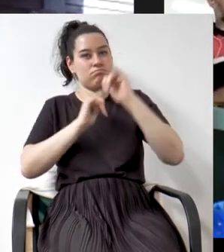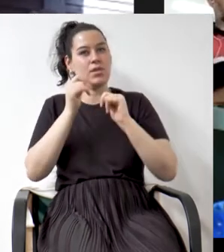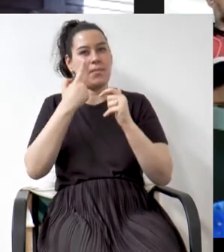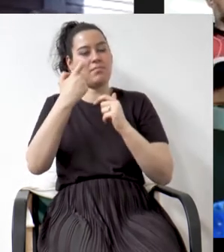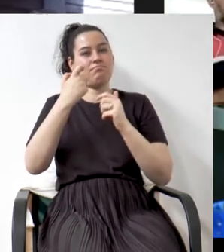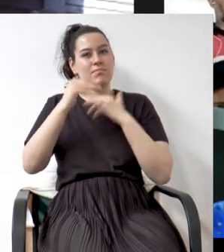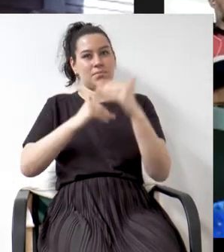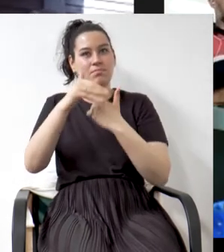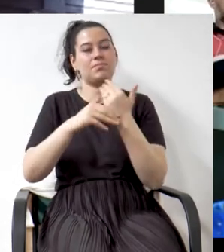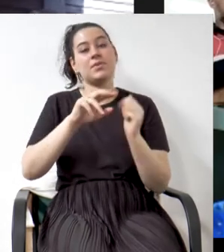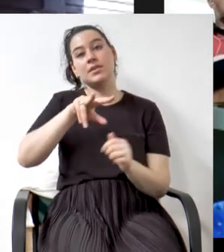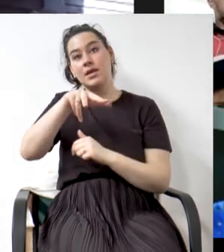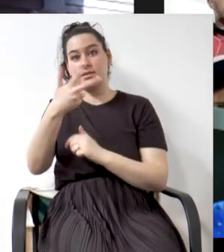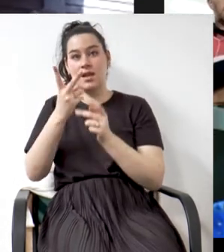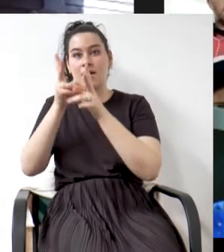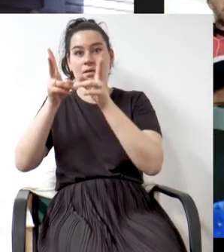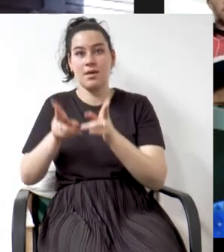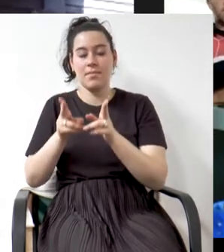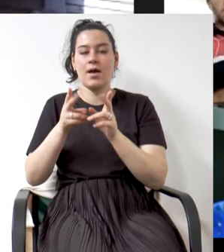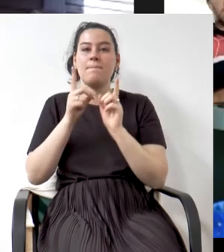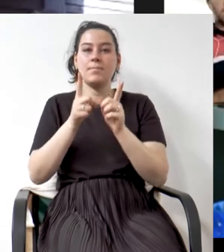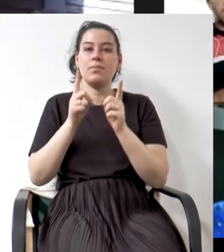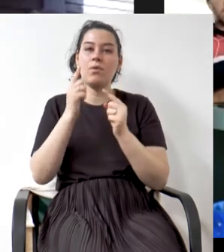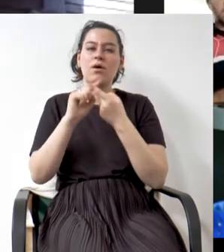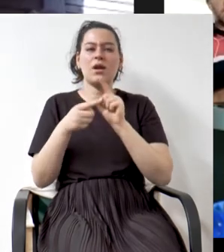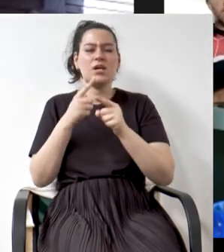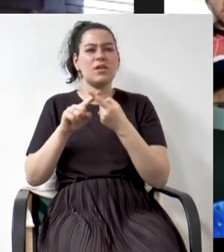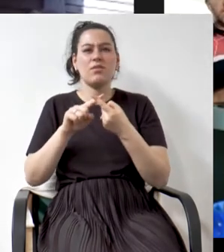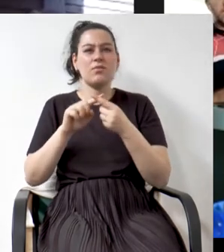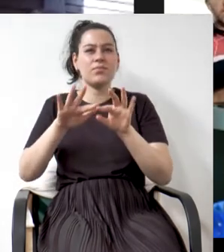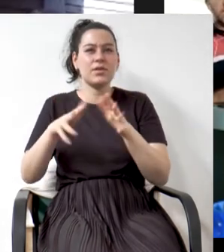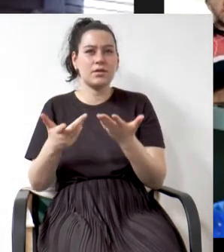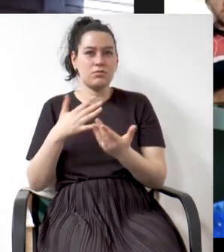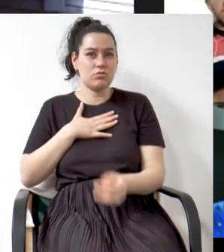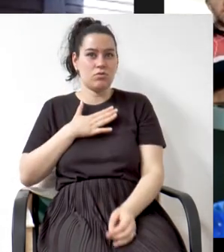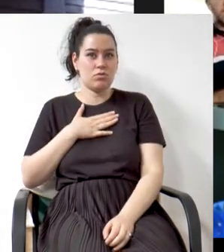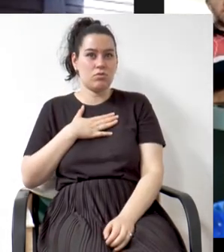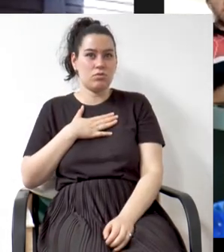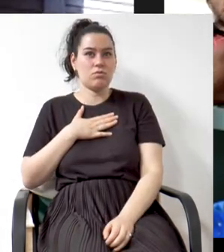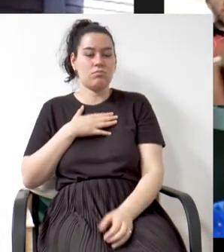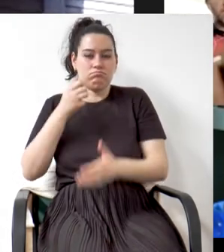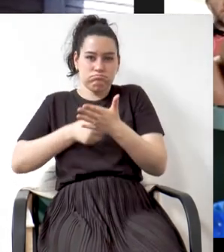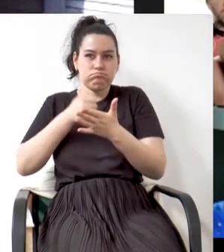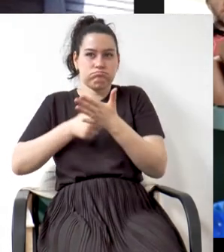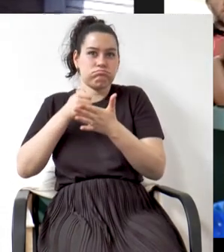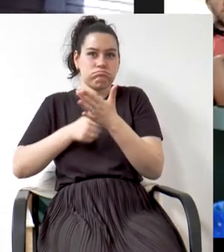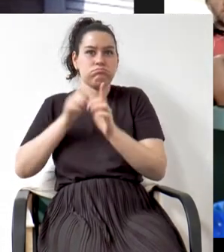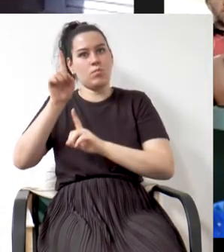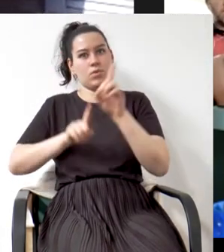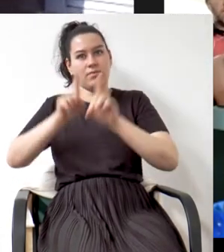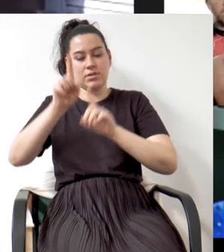proceso. Y la tercera está más relacionado a mi procedencia como militante universitario desde